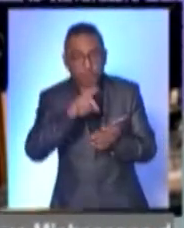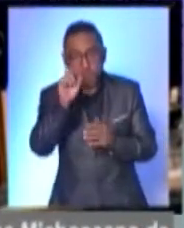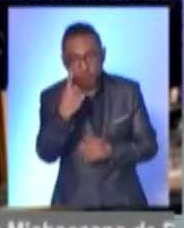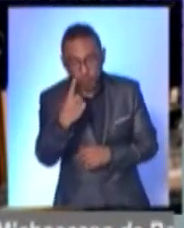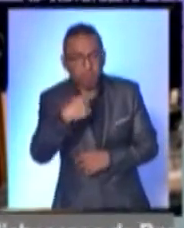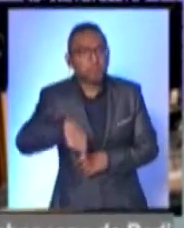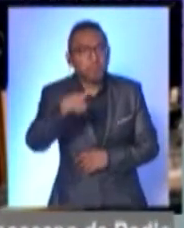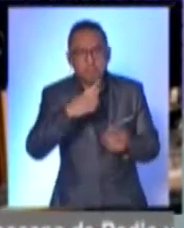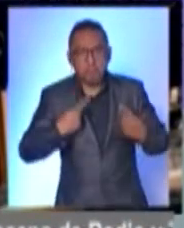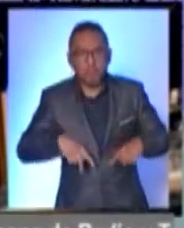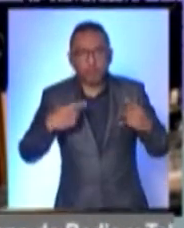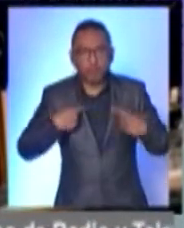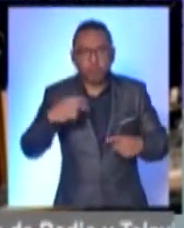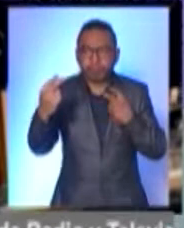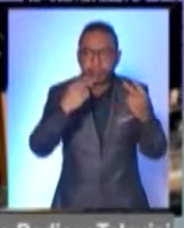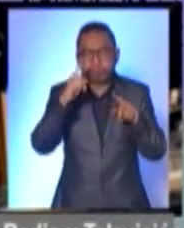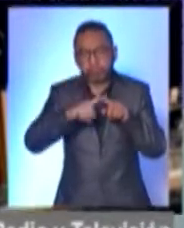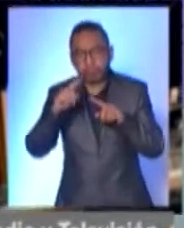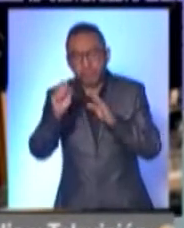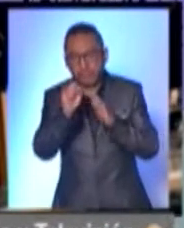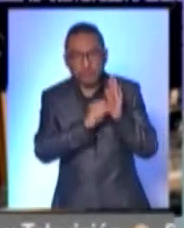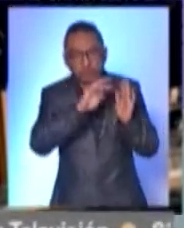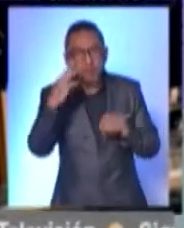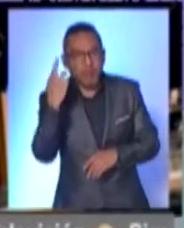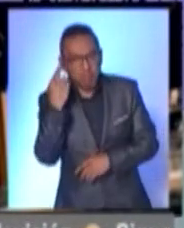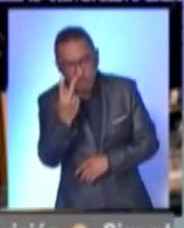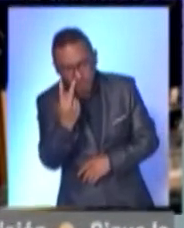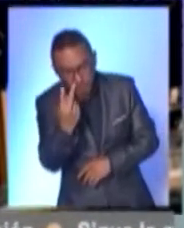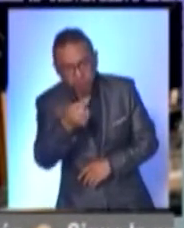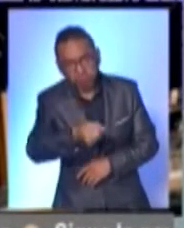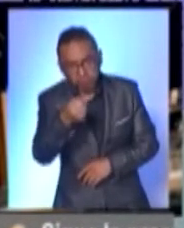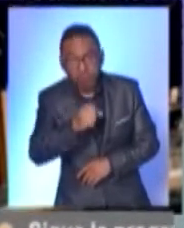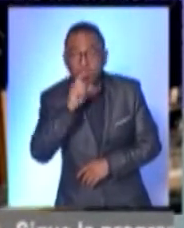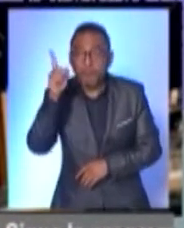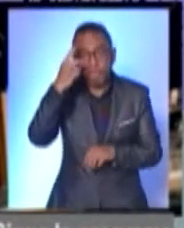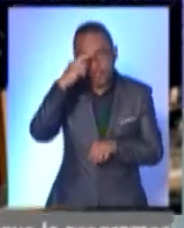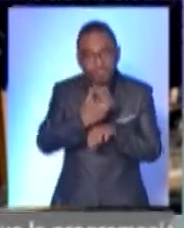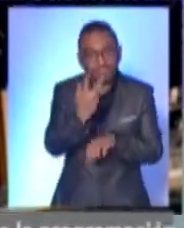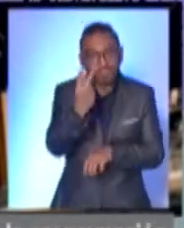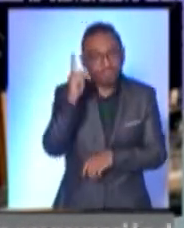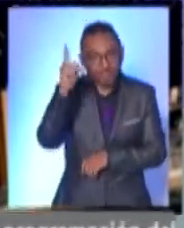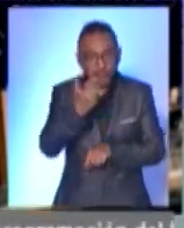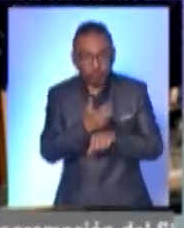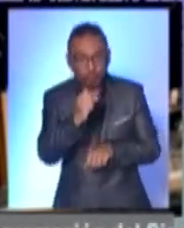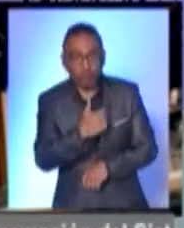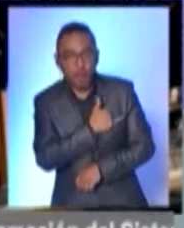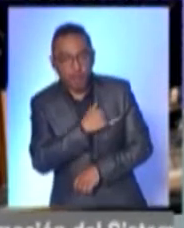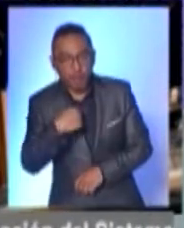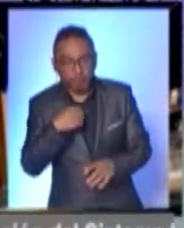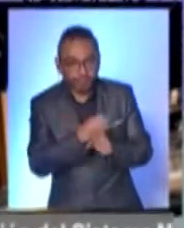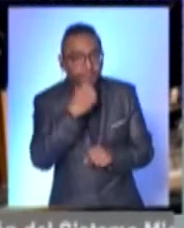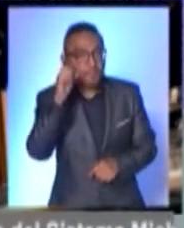sintonizan las diferentes señales del sistema michoacano de radio y televisión vía mexicanal en los Estados Unidos y al sur de Canadá. Mi nombre es Eric Serpa.